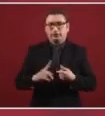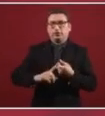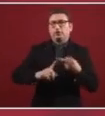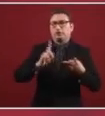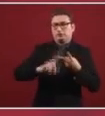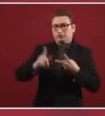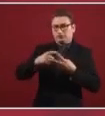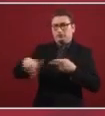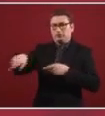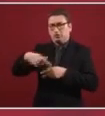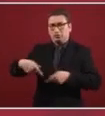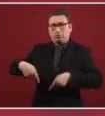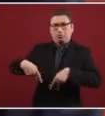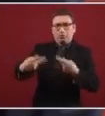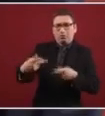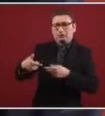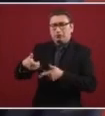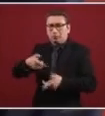contrabando de armas,